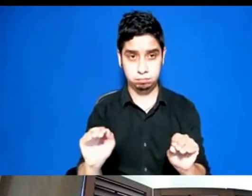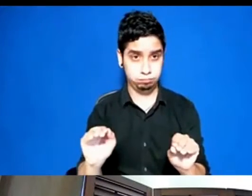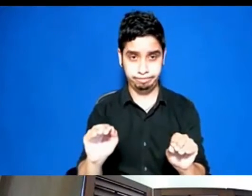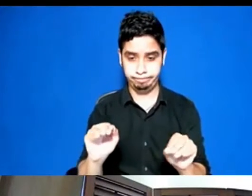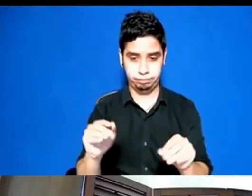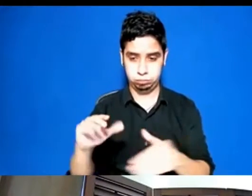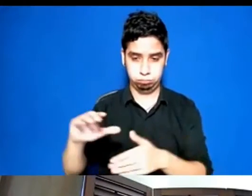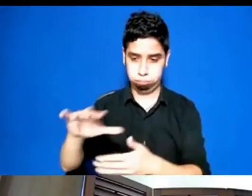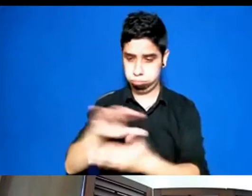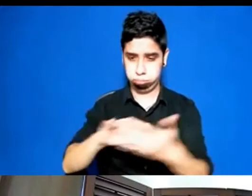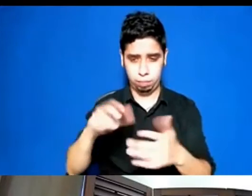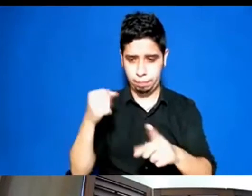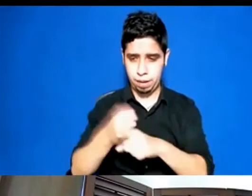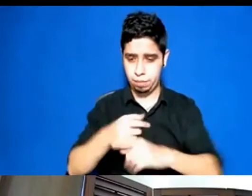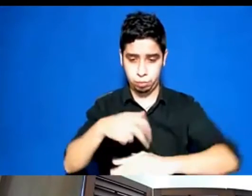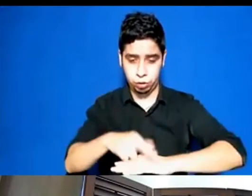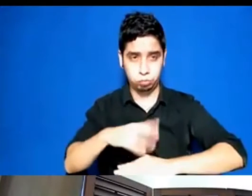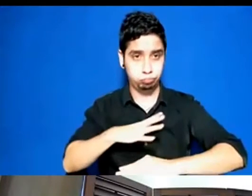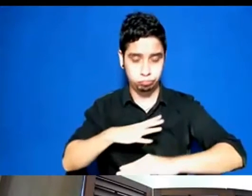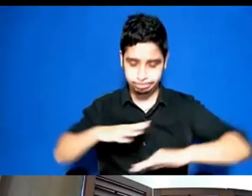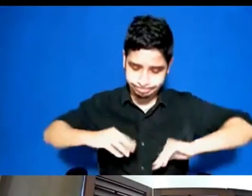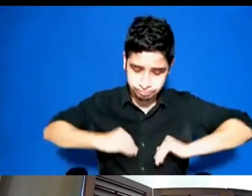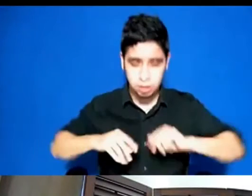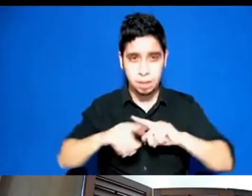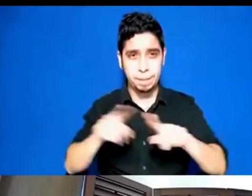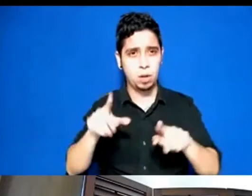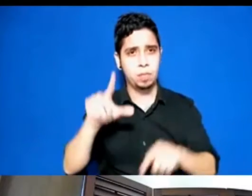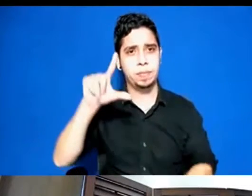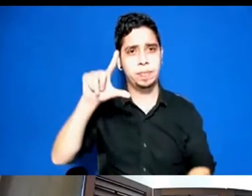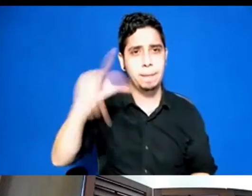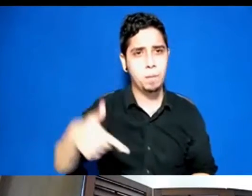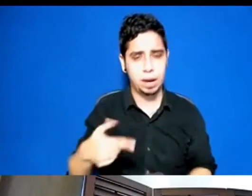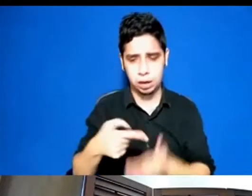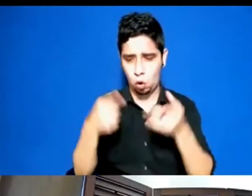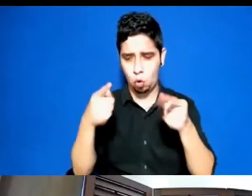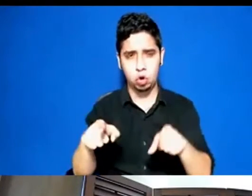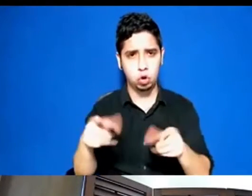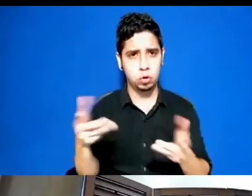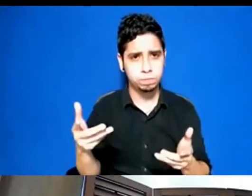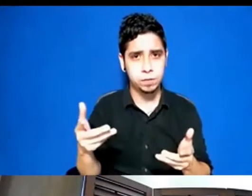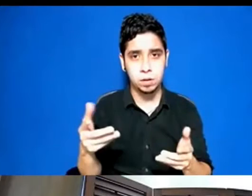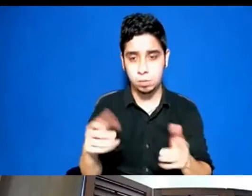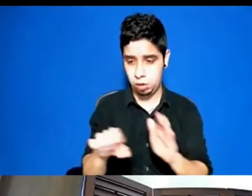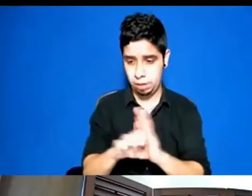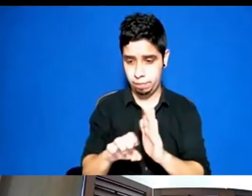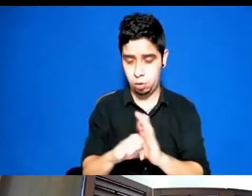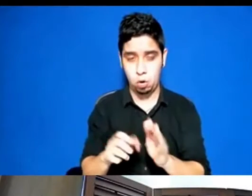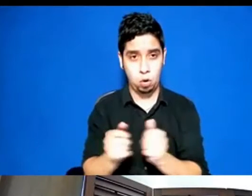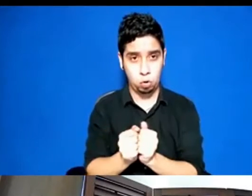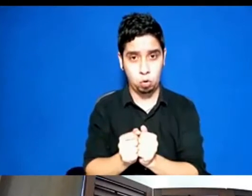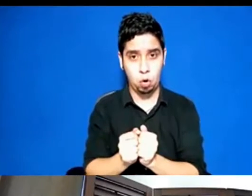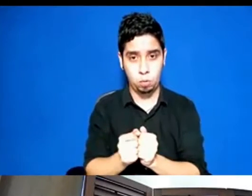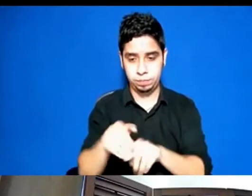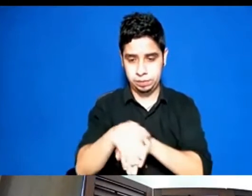estamos, ¿verdad? Pero, ¿qué ocurrió rápidamente? ¿Qué ocurrió con los nidos? Porque había varios